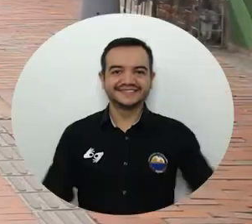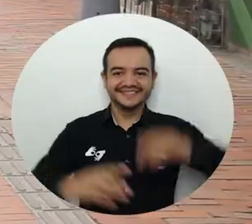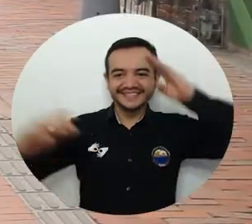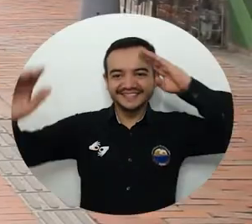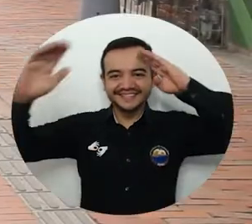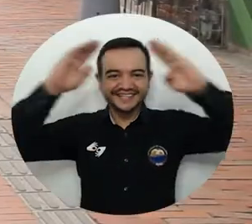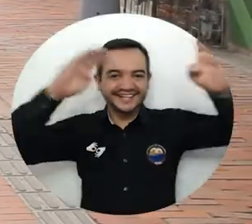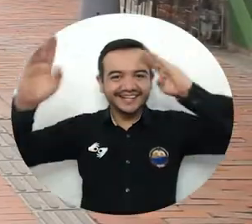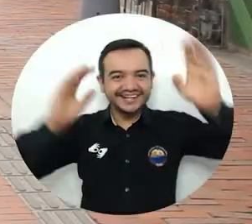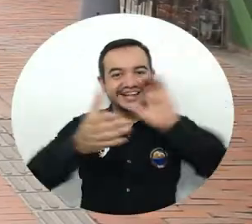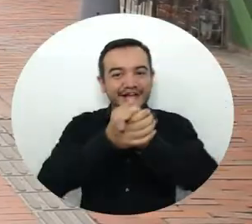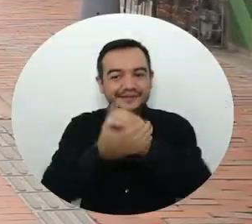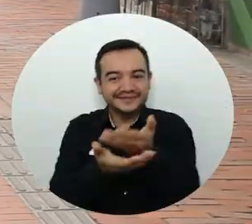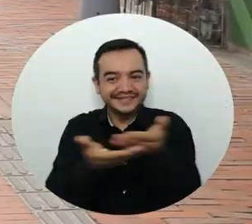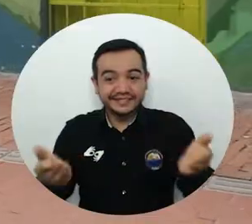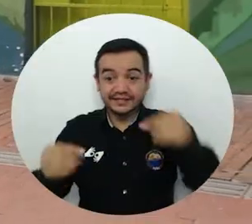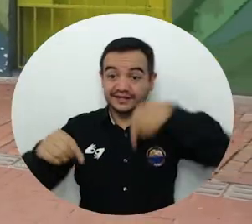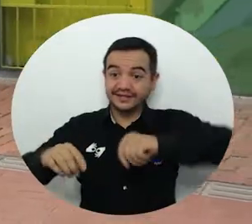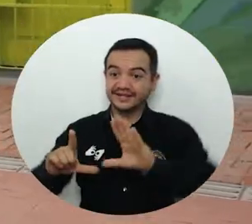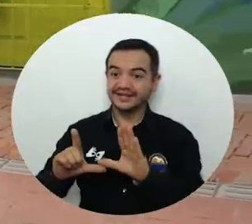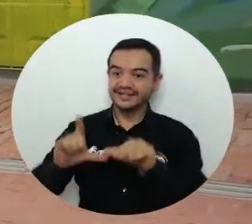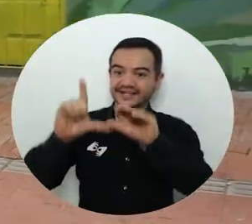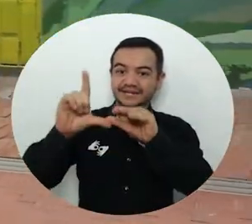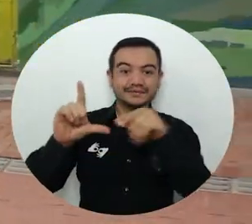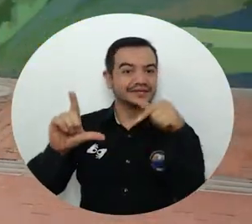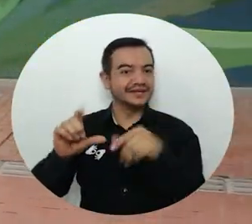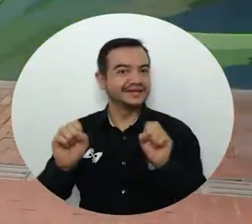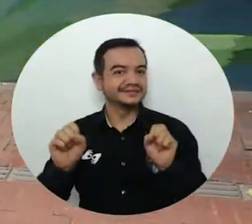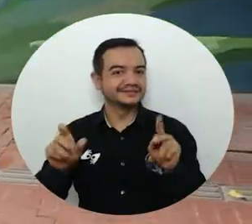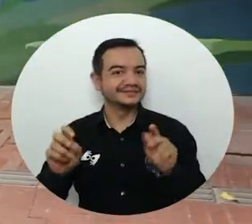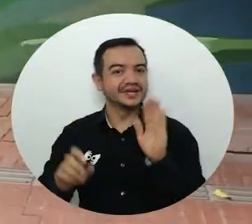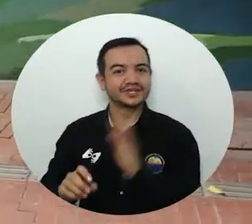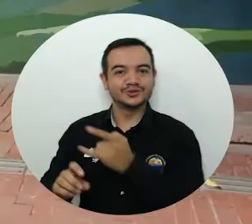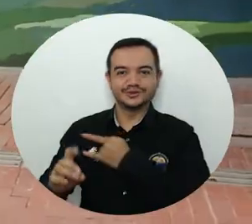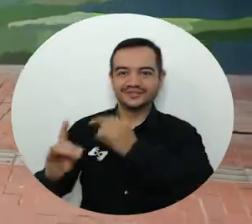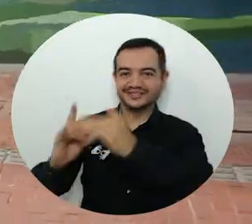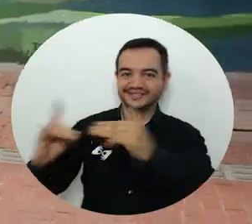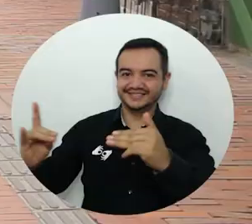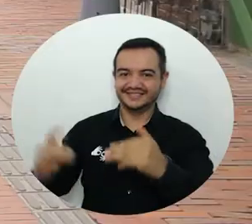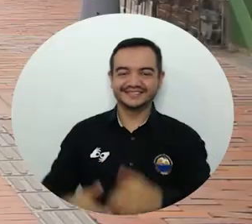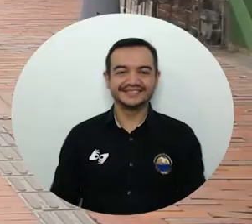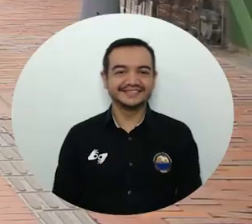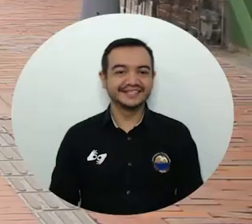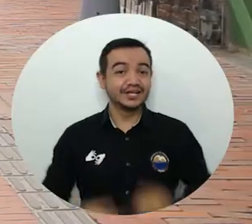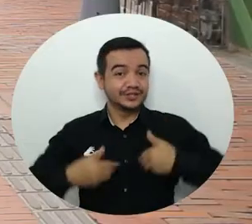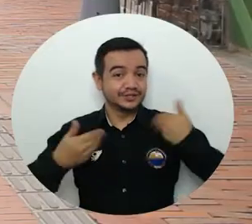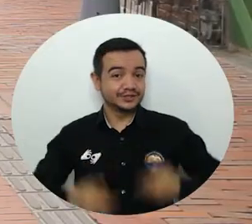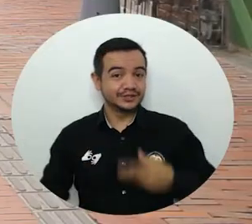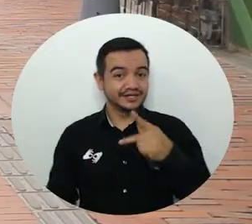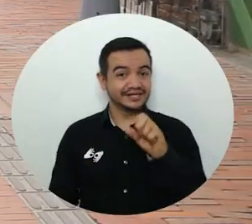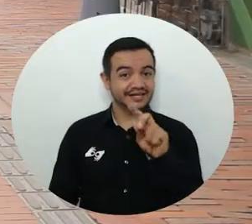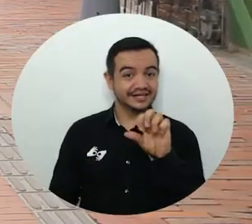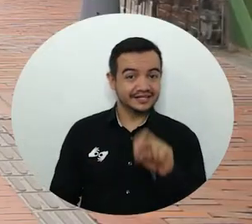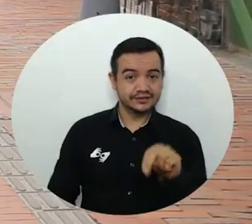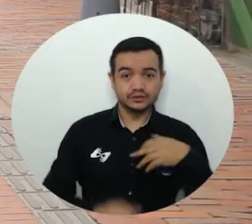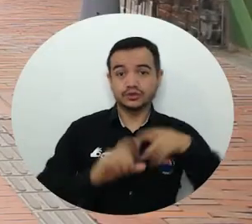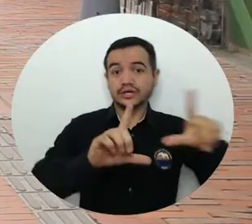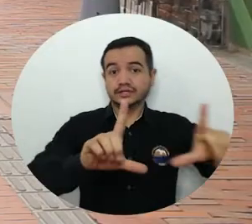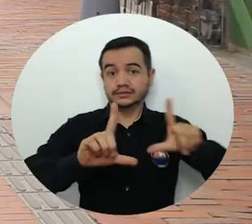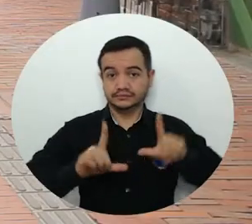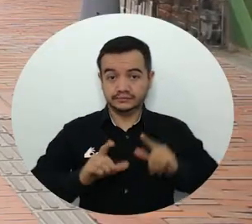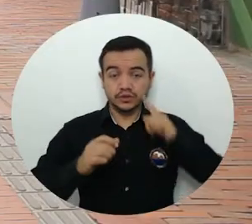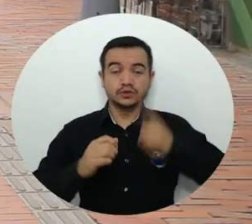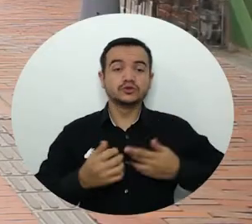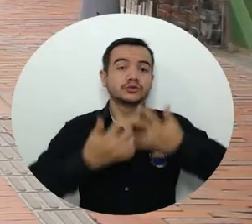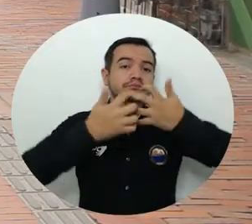¿Qué tal amigos? Este es el Campus TV, programa institucional de la Universidad de Magdalena. Yo soy Karen Cuau, graduada del programa de Administración de